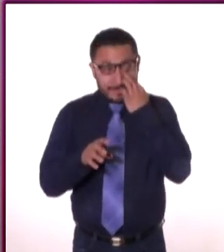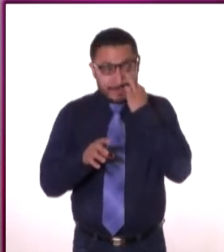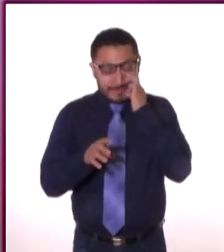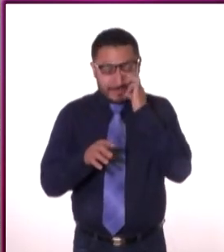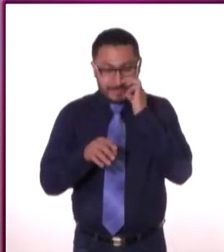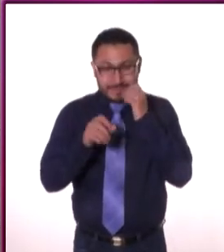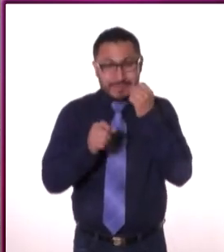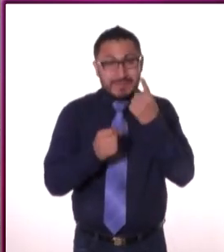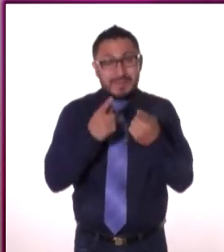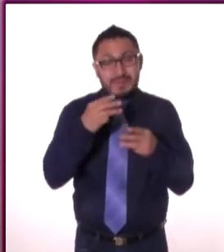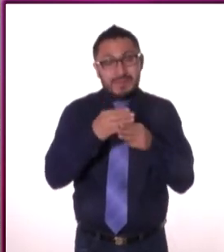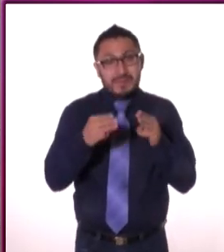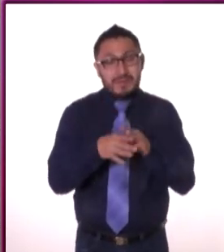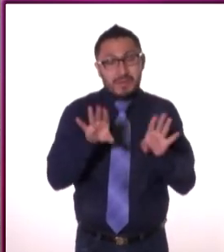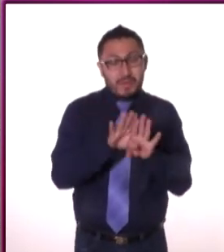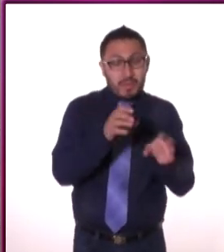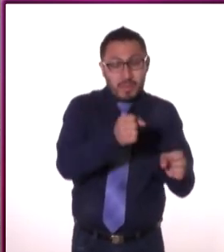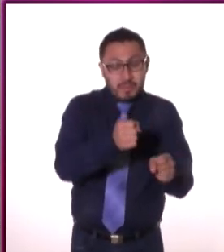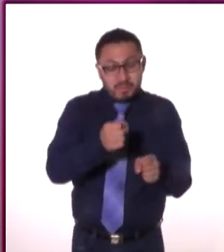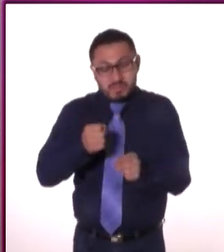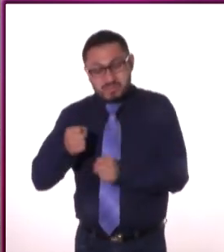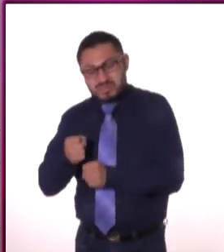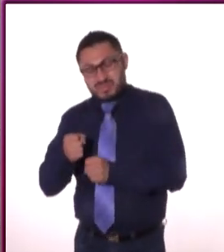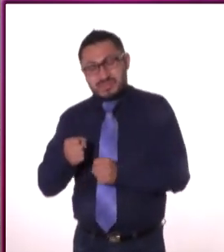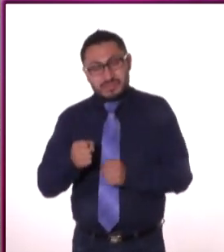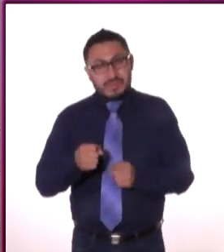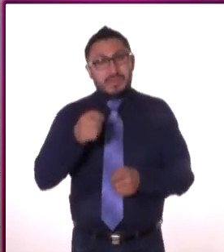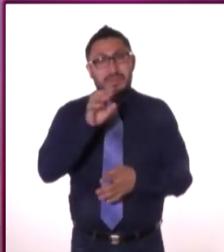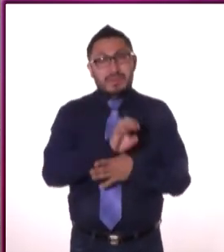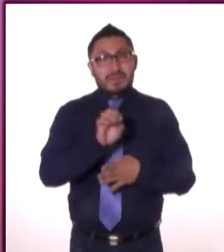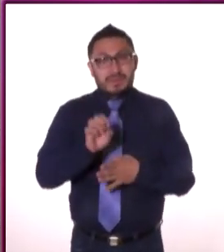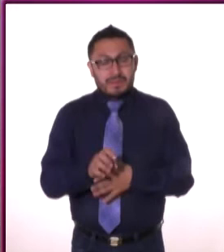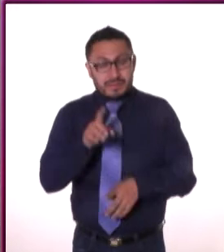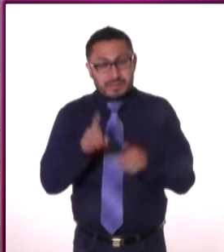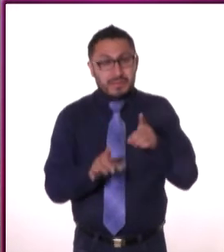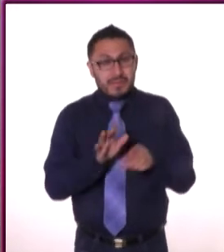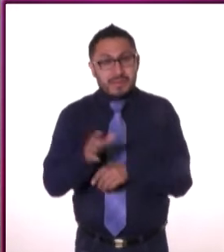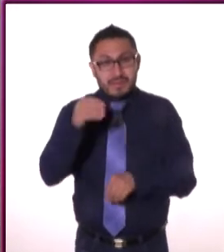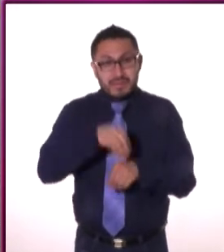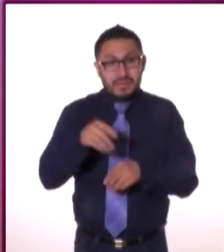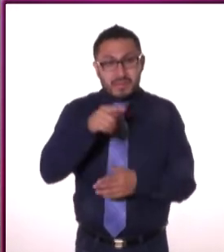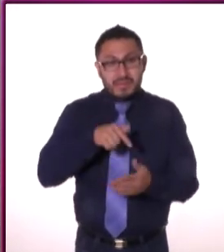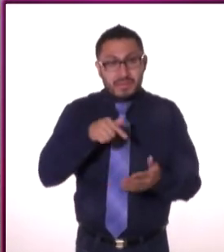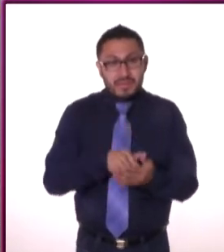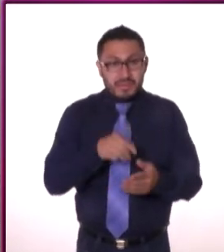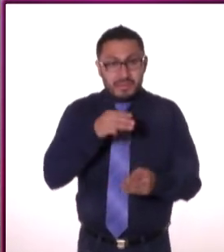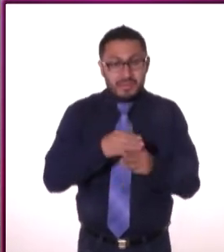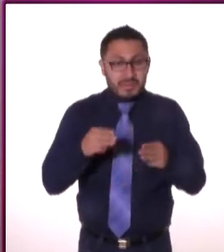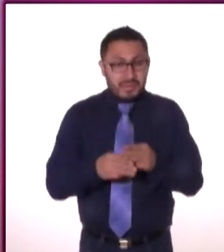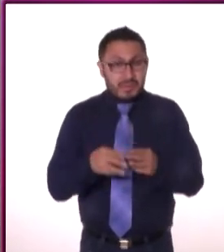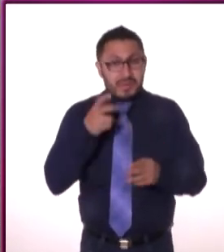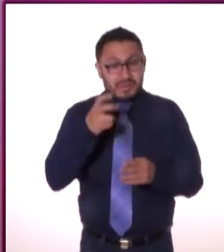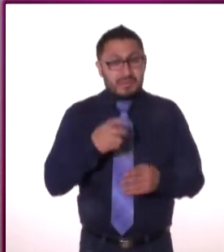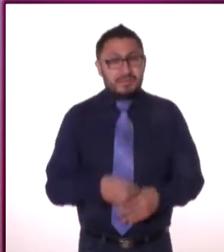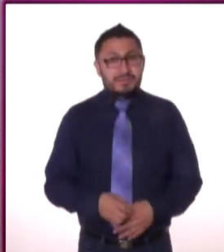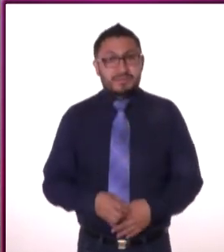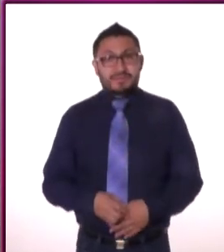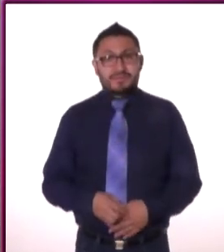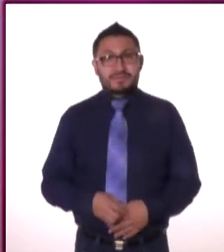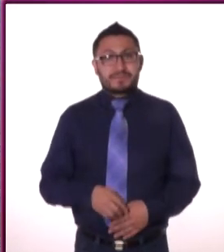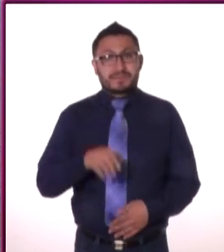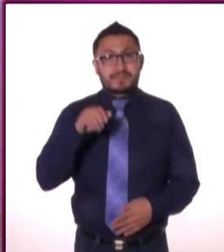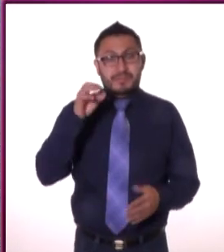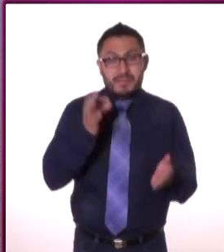algunos materiales que nos permiten jalarlos y tensarlos. Entonces, dependiendo en dónde coloquemos esos materiales, es que va a funcionar la